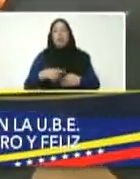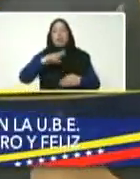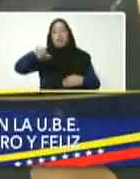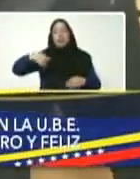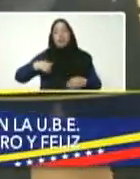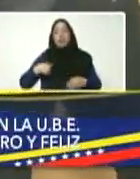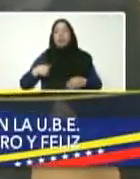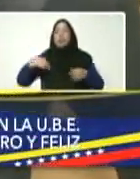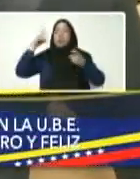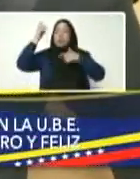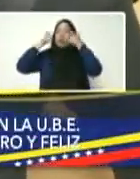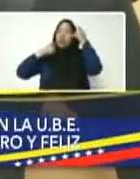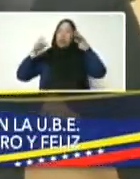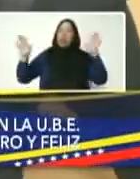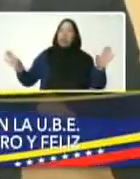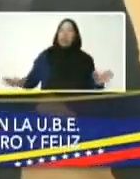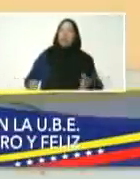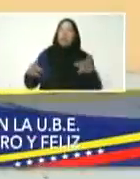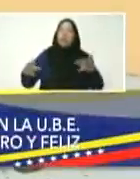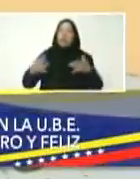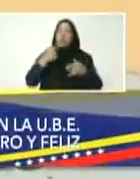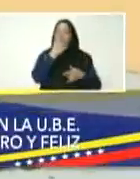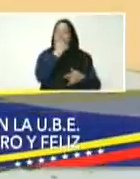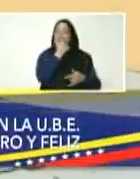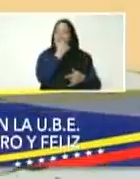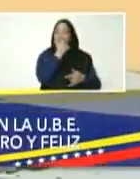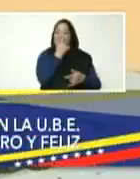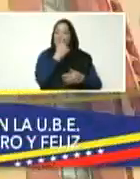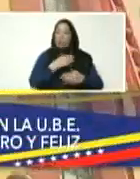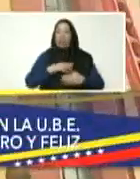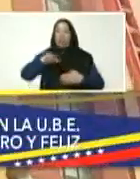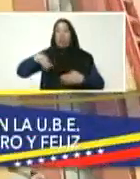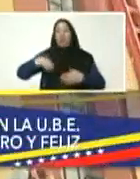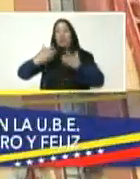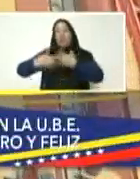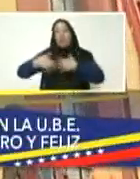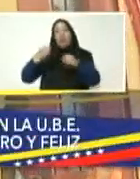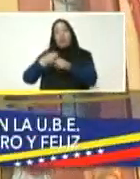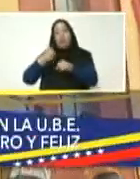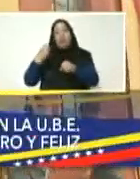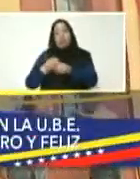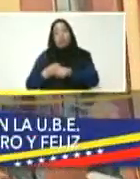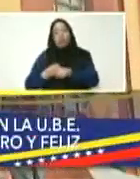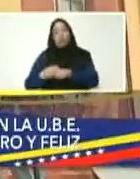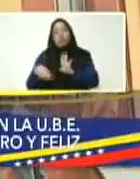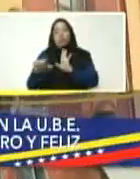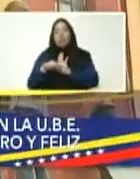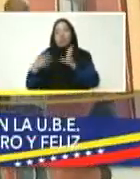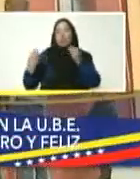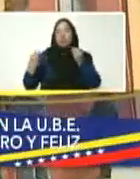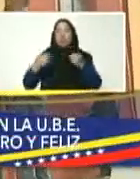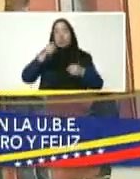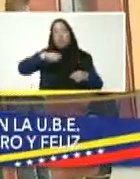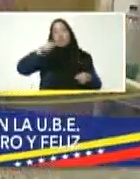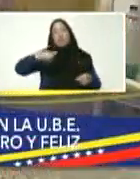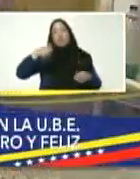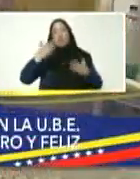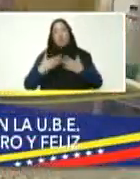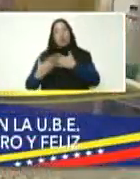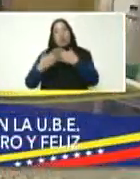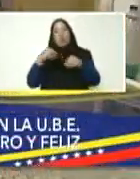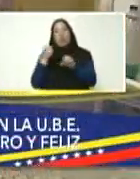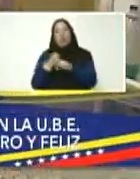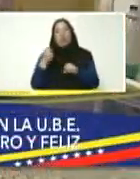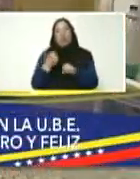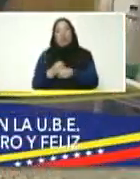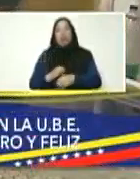comandante presidente, de empujar el 18º motor de los emprendedores y emprendedoras, donde muchos alumnos que trabajan